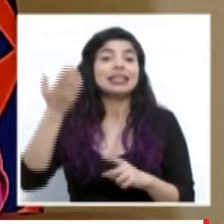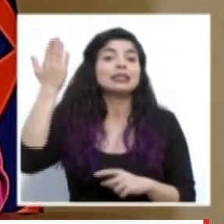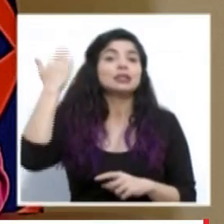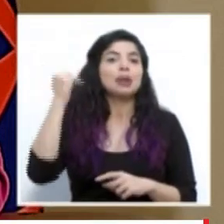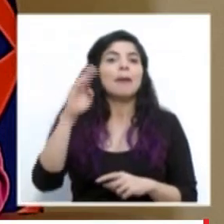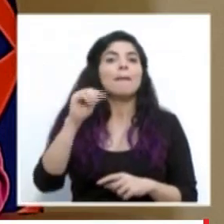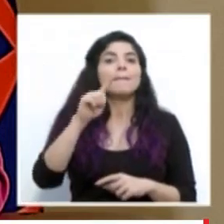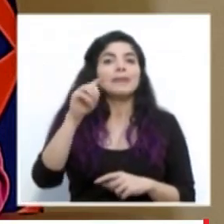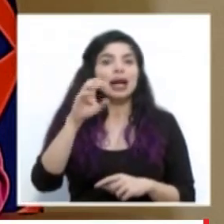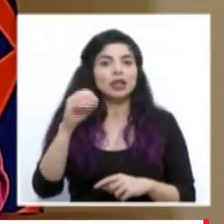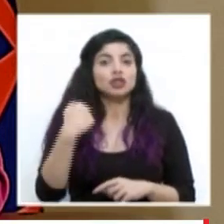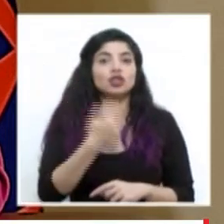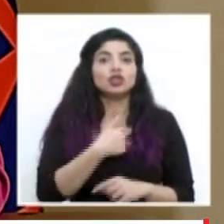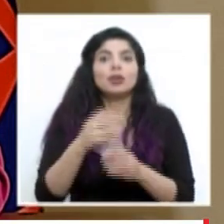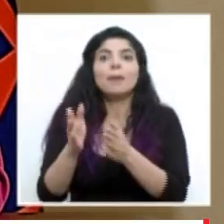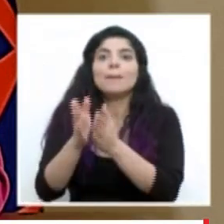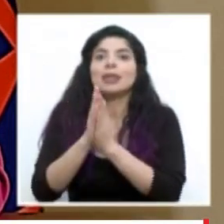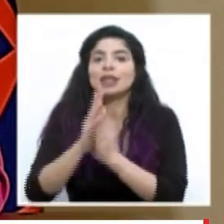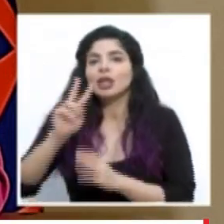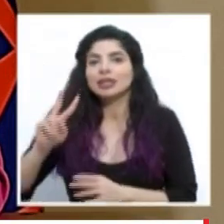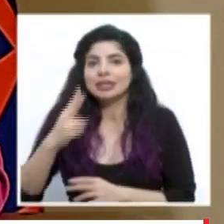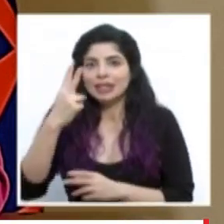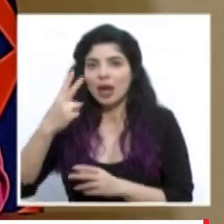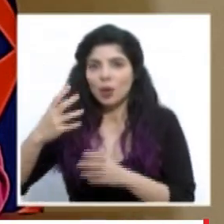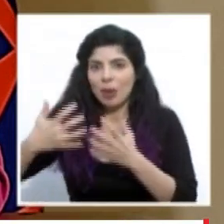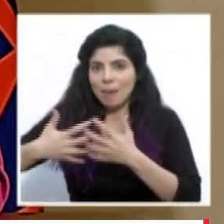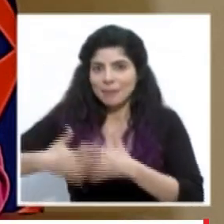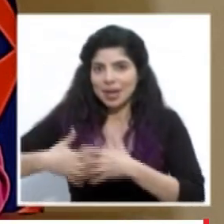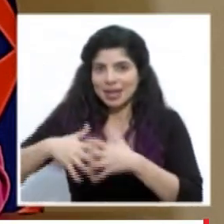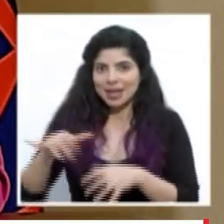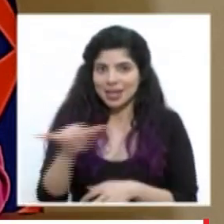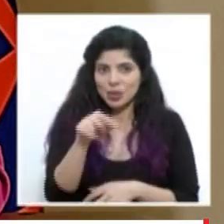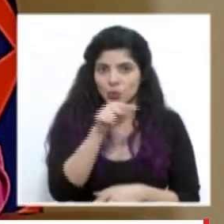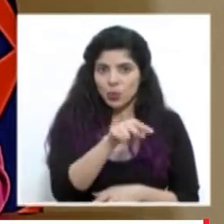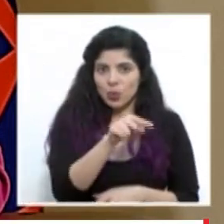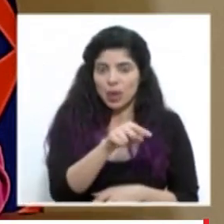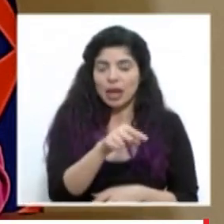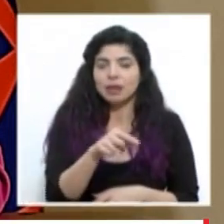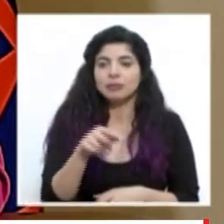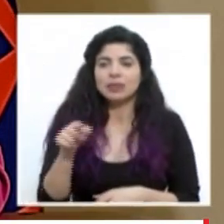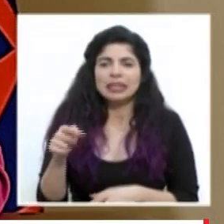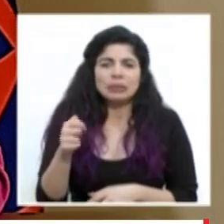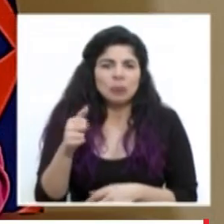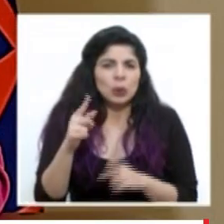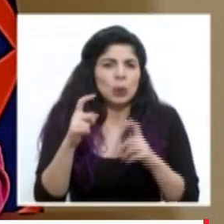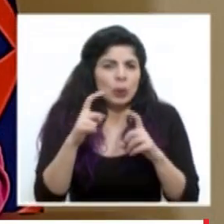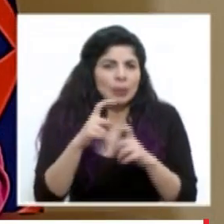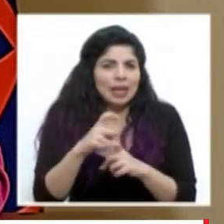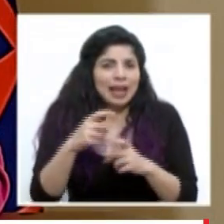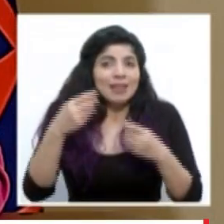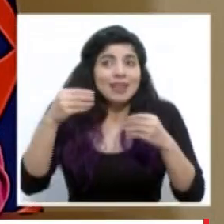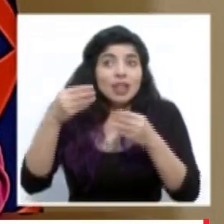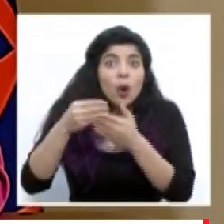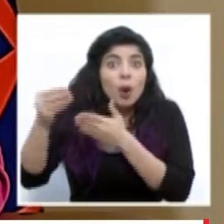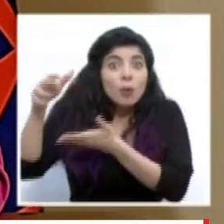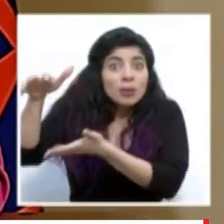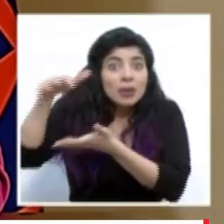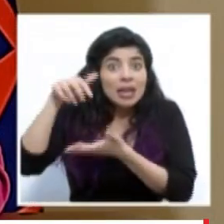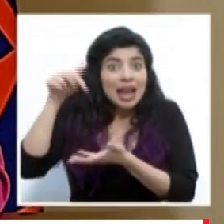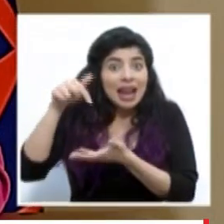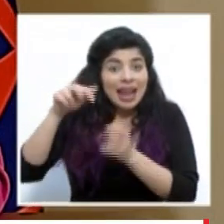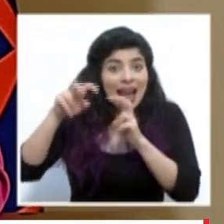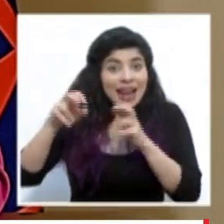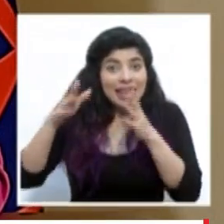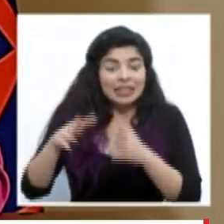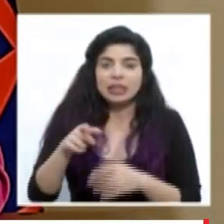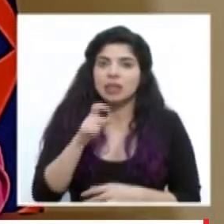marzo, nosotros solicitamos un segundo equipo de estos, que como es un poco complicado en el mercado conseguir los equipos